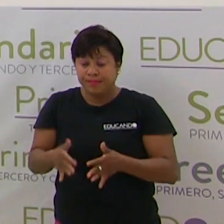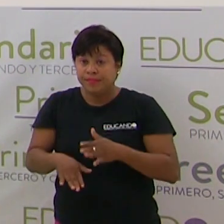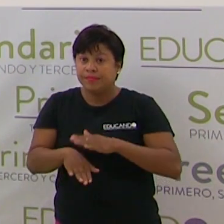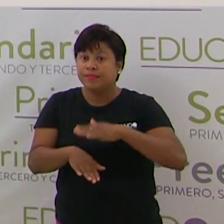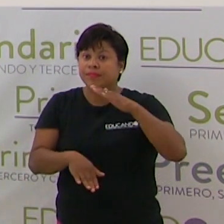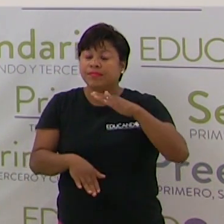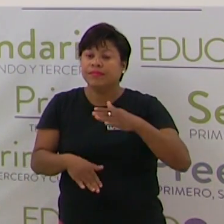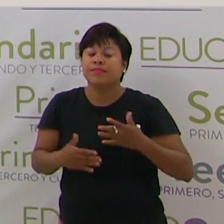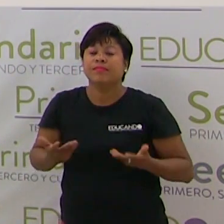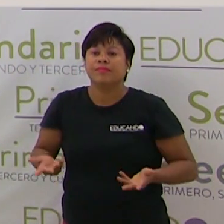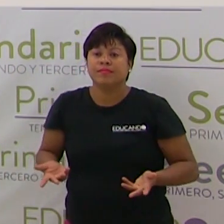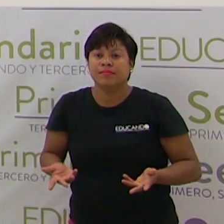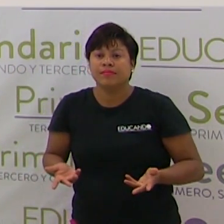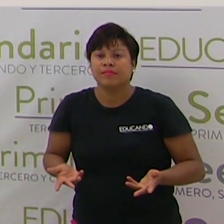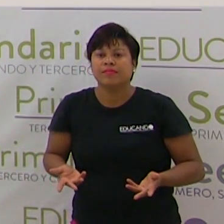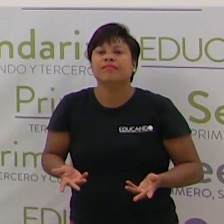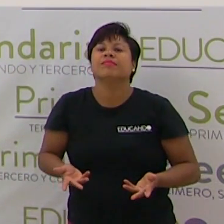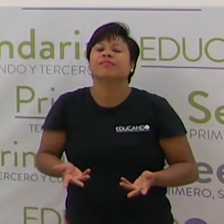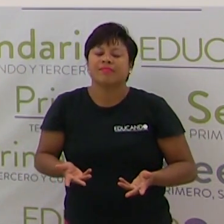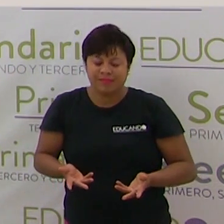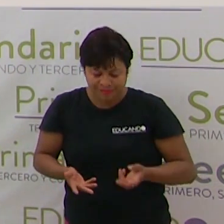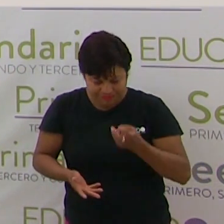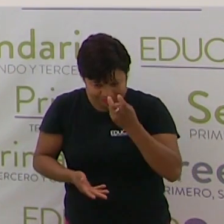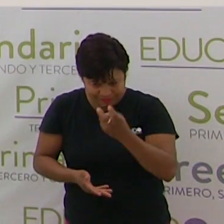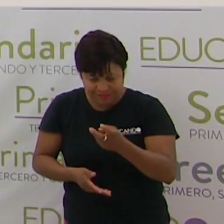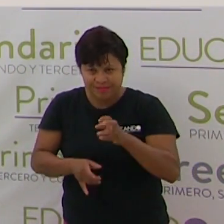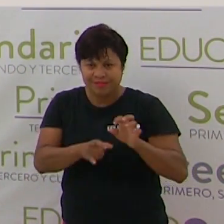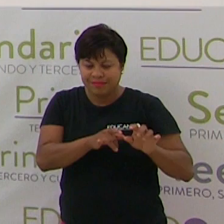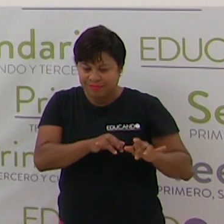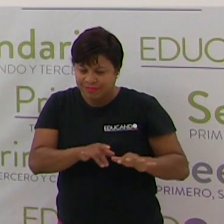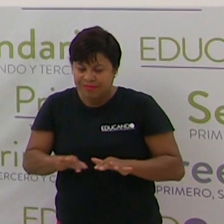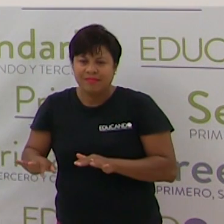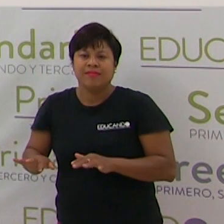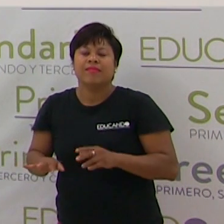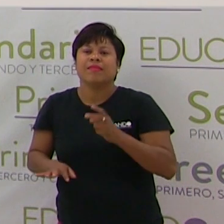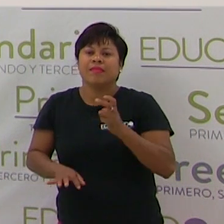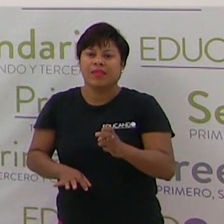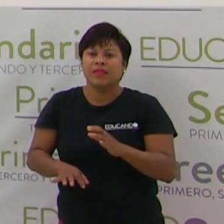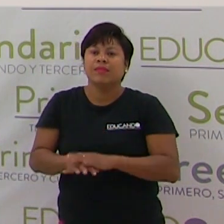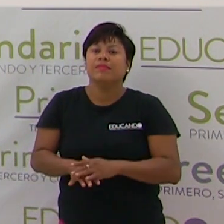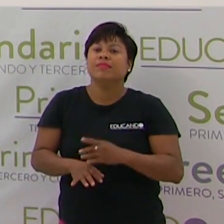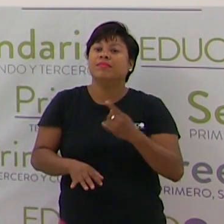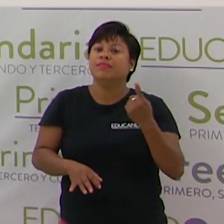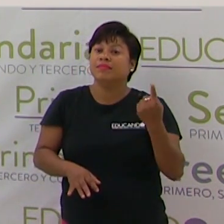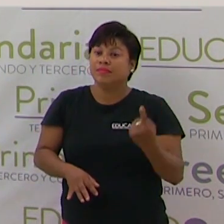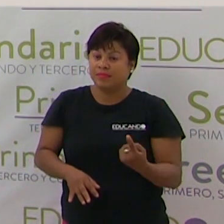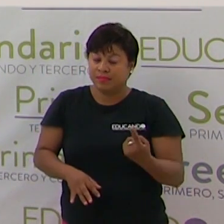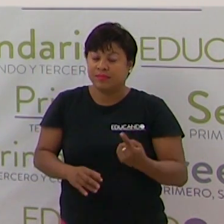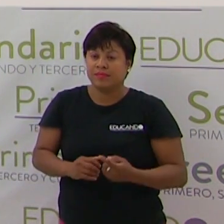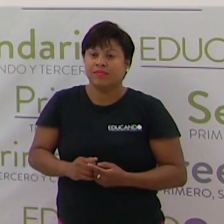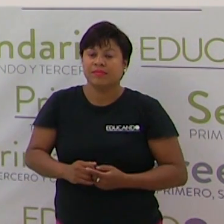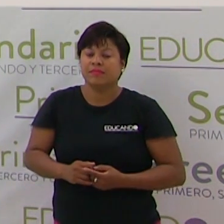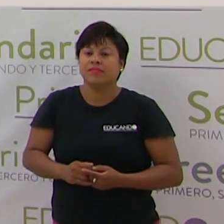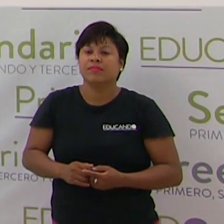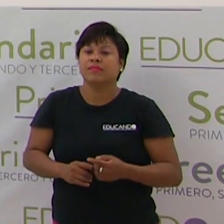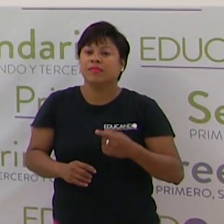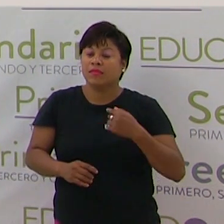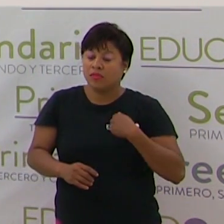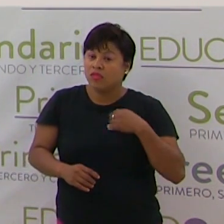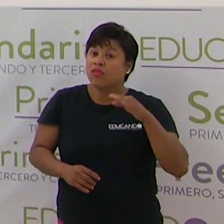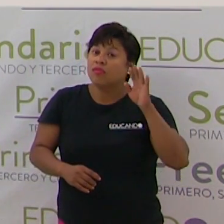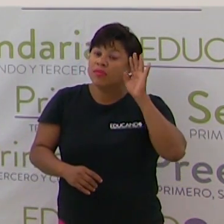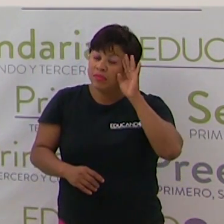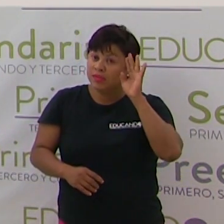más? Claro, el piano. ¿Por qué? Porque, pues yo